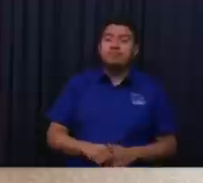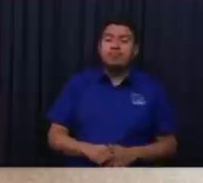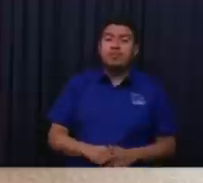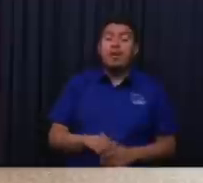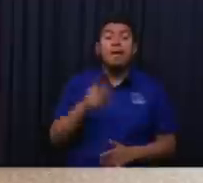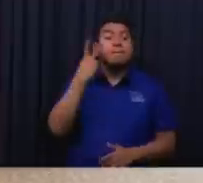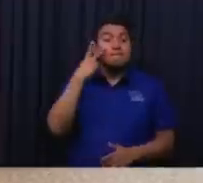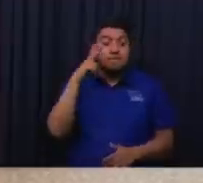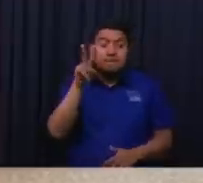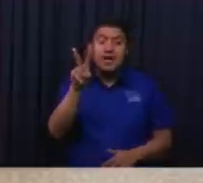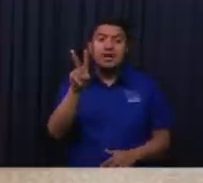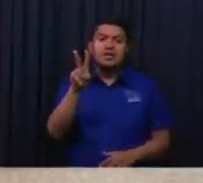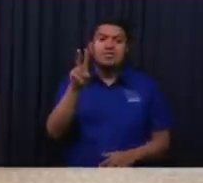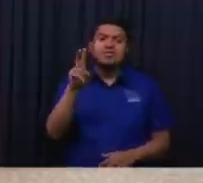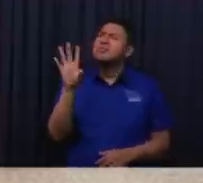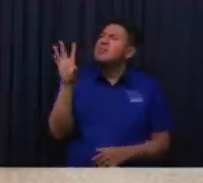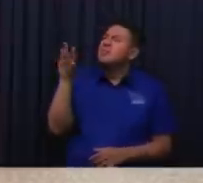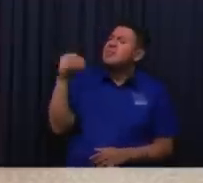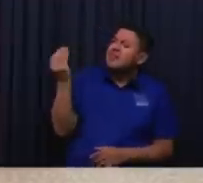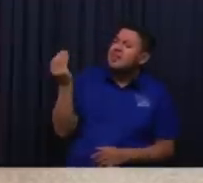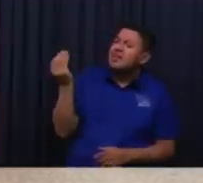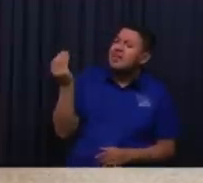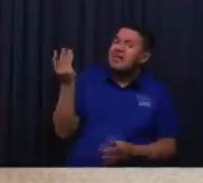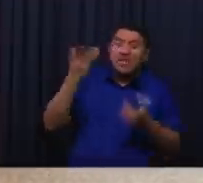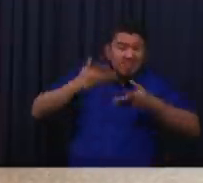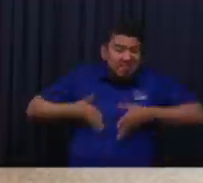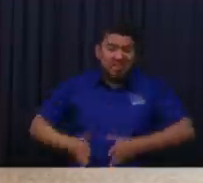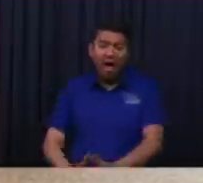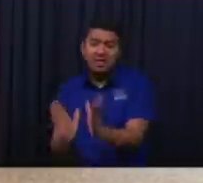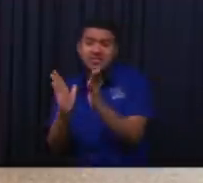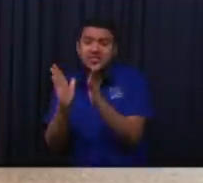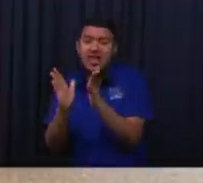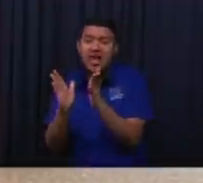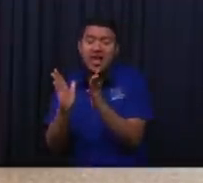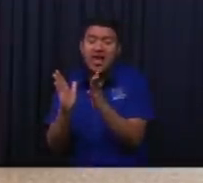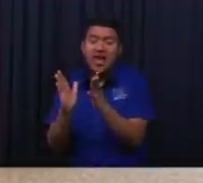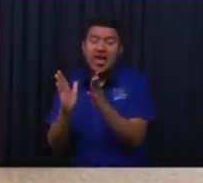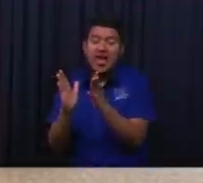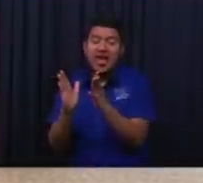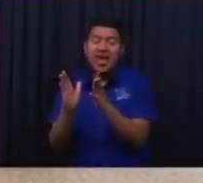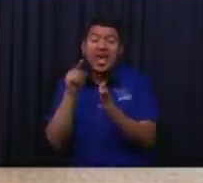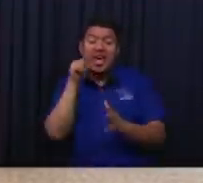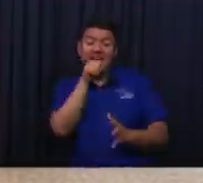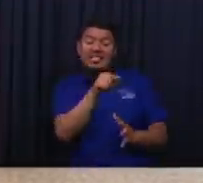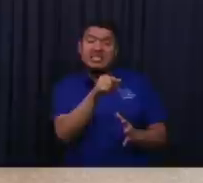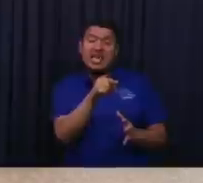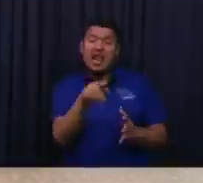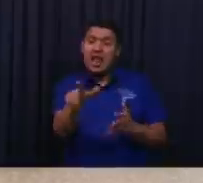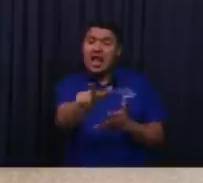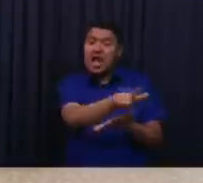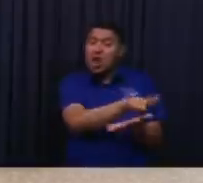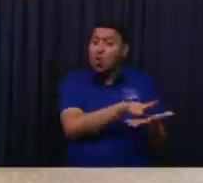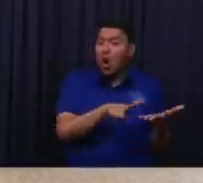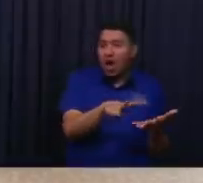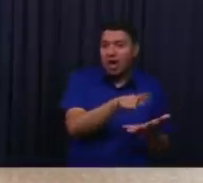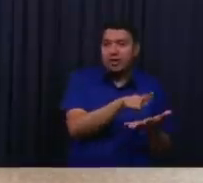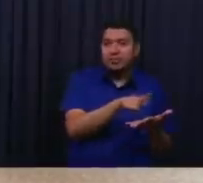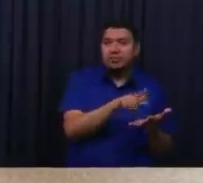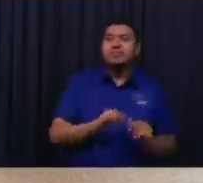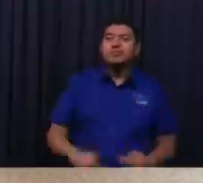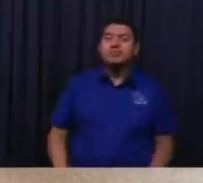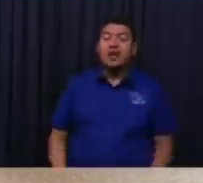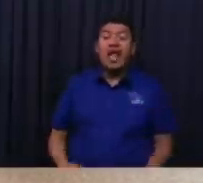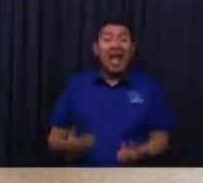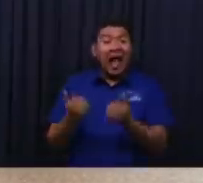ver qué es lo que nace en la viña de Engadi. Dice: hazte un arca de madera de